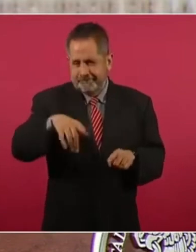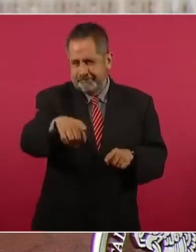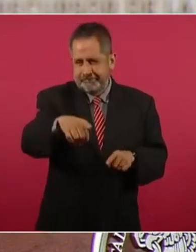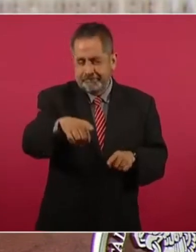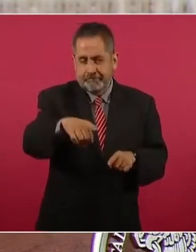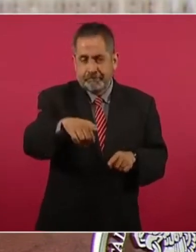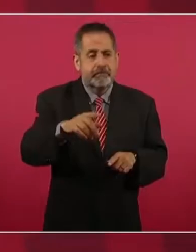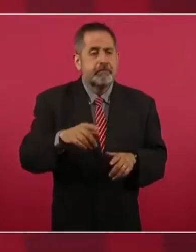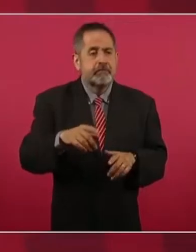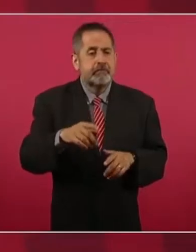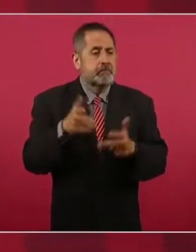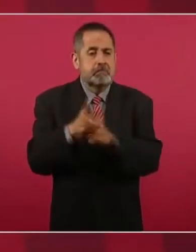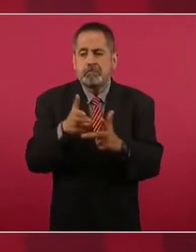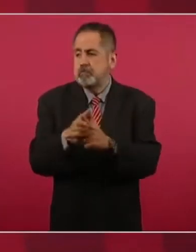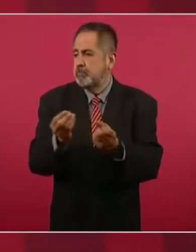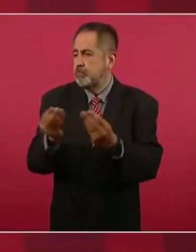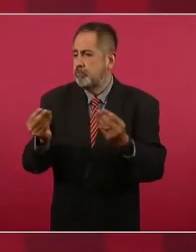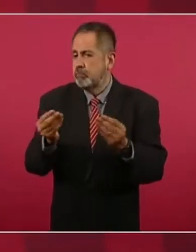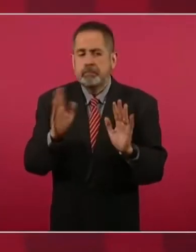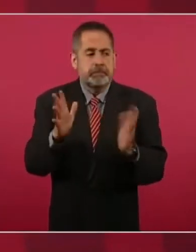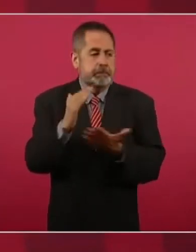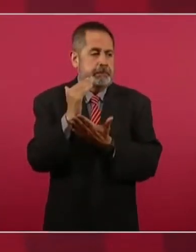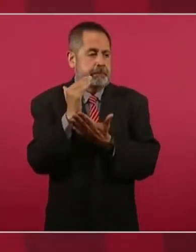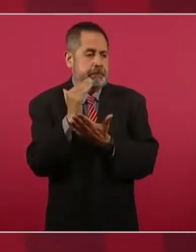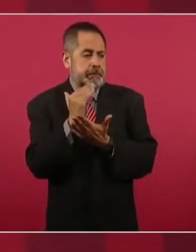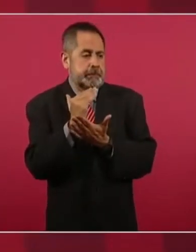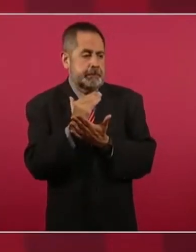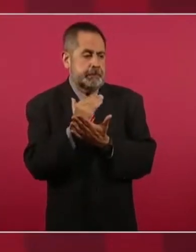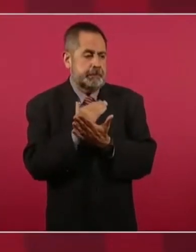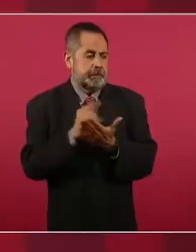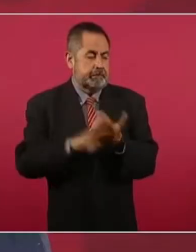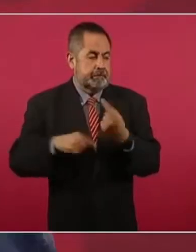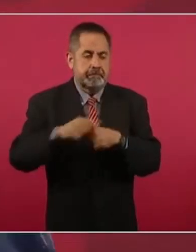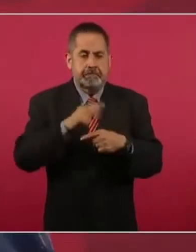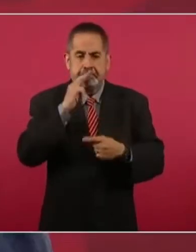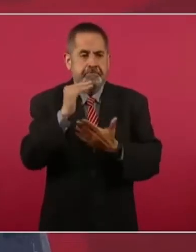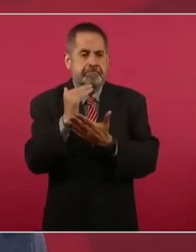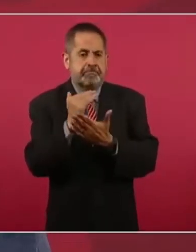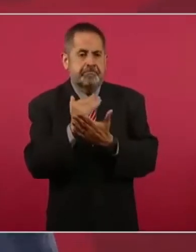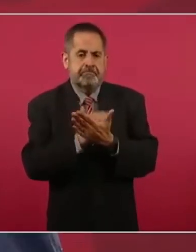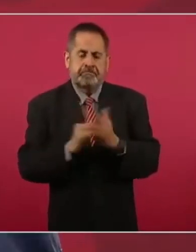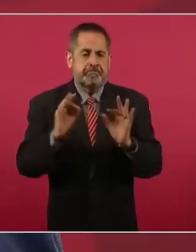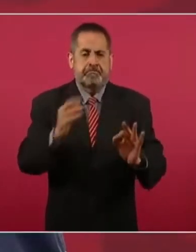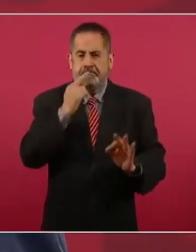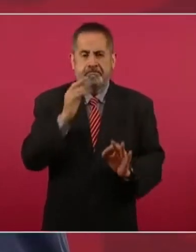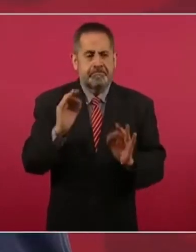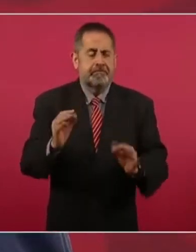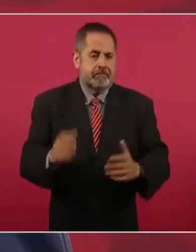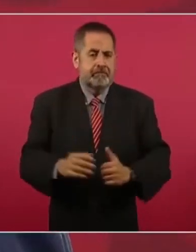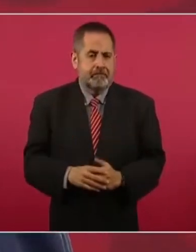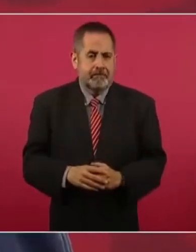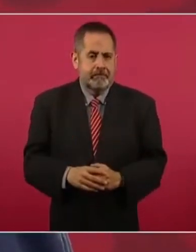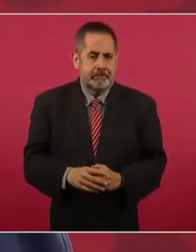el incremento en homicidios, ya hay una tendencia a la baja.